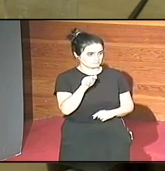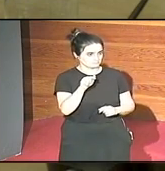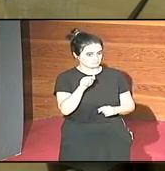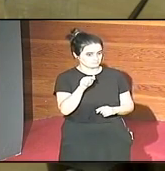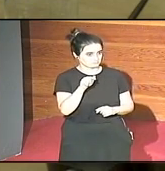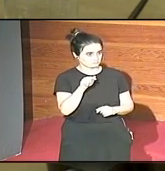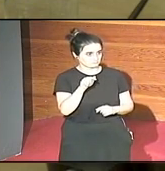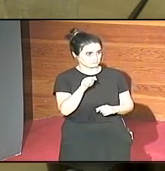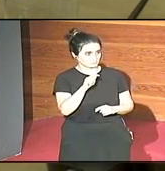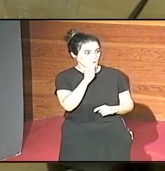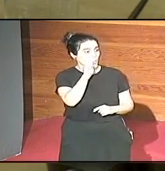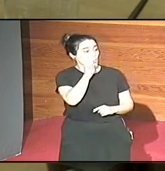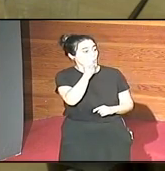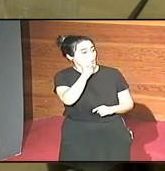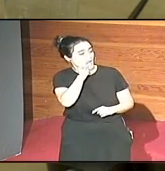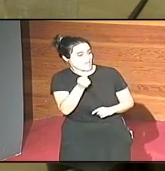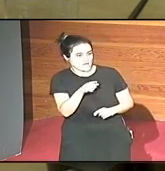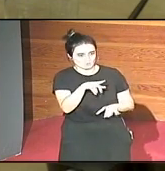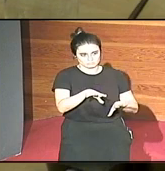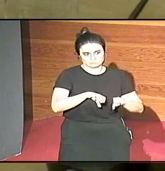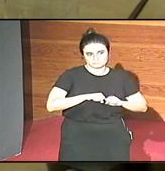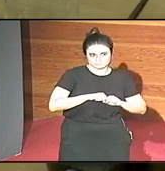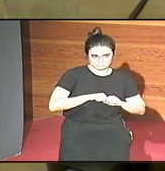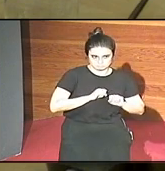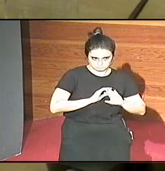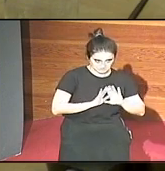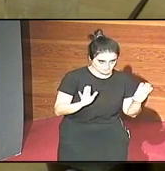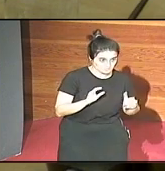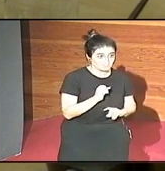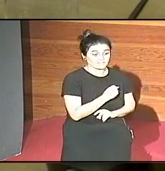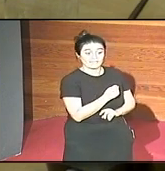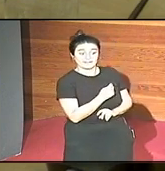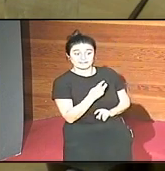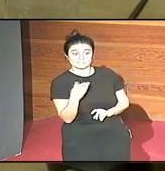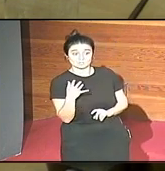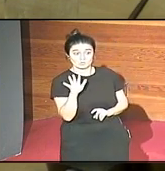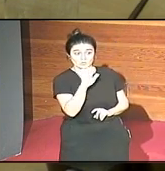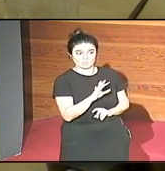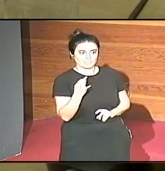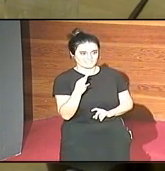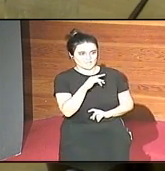aquellos que se llaman ucranianos. Todo el resto debería pertenecer a Rusia.